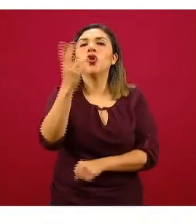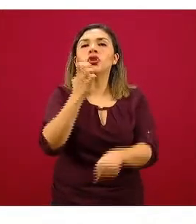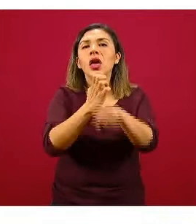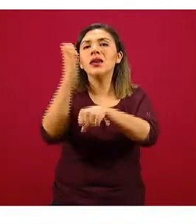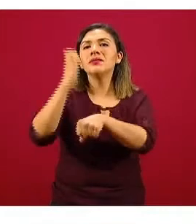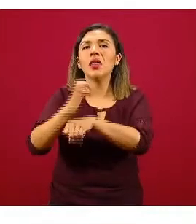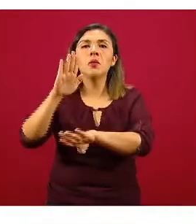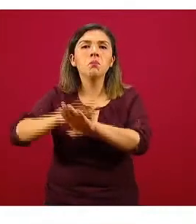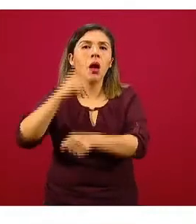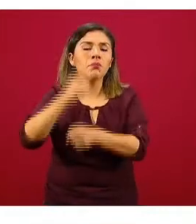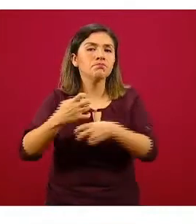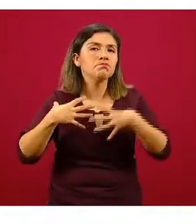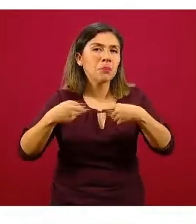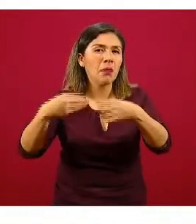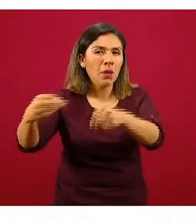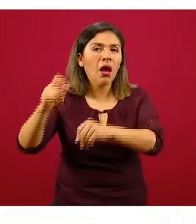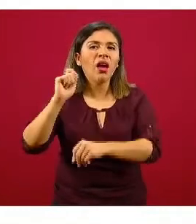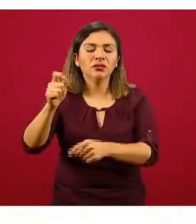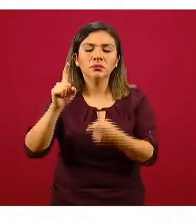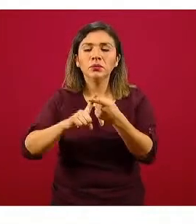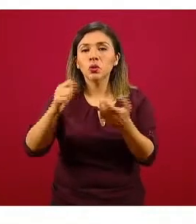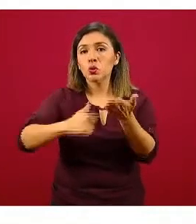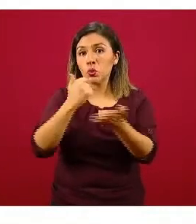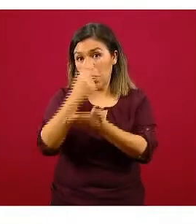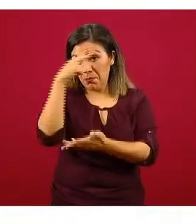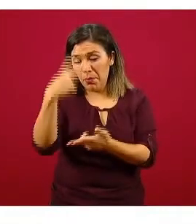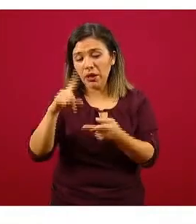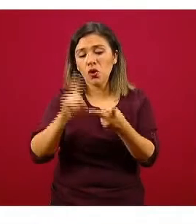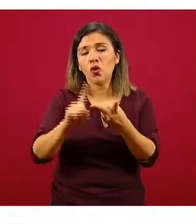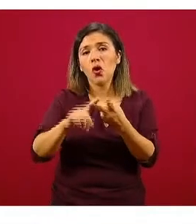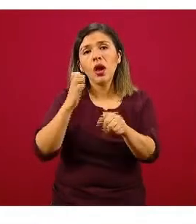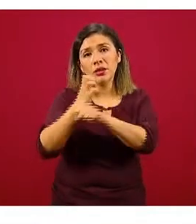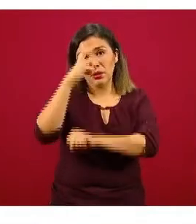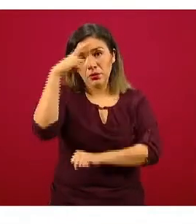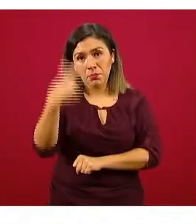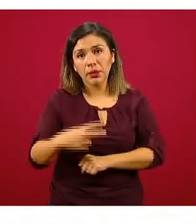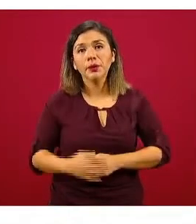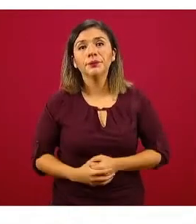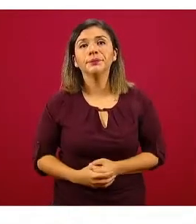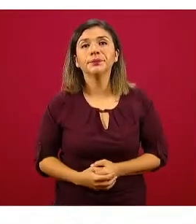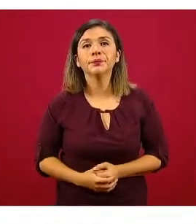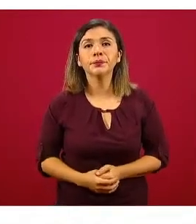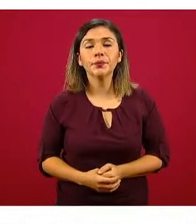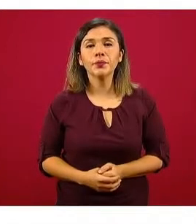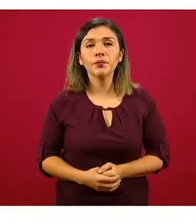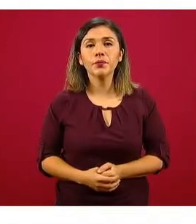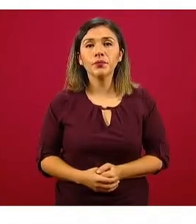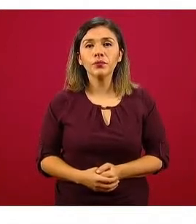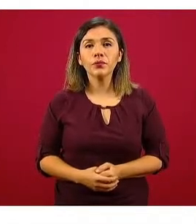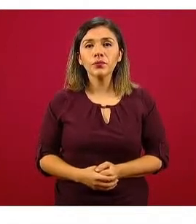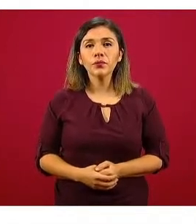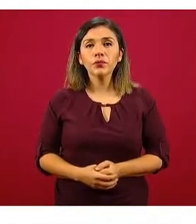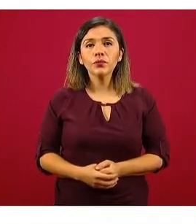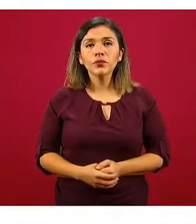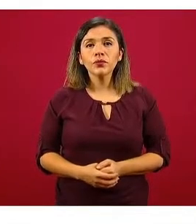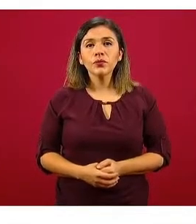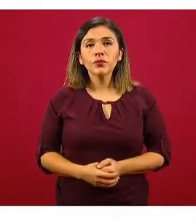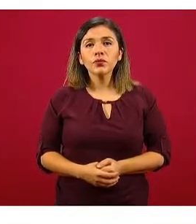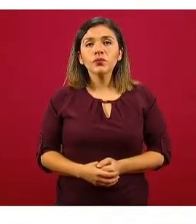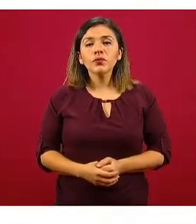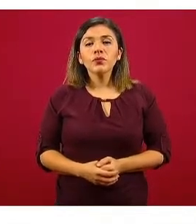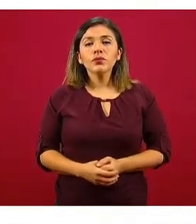mayor transmisión en los últimos días, que son la Ciudad de México y el Estado de México. En la siguiente diapositiva veremos la